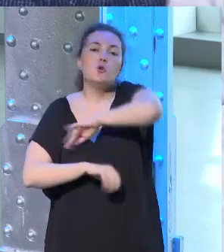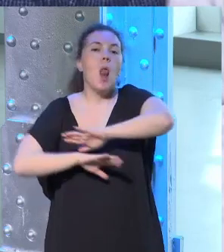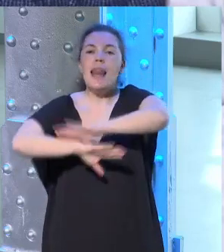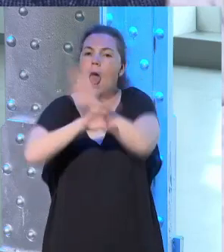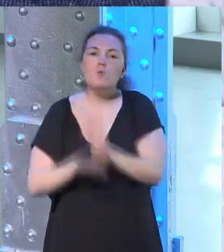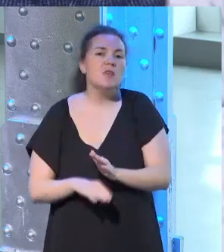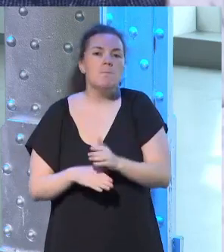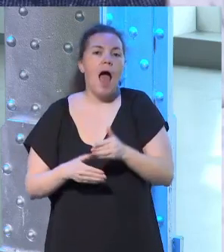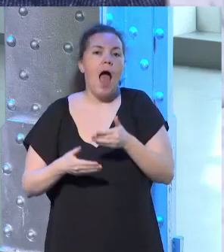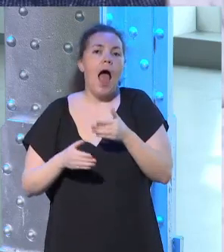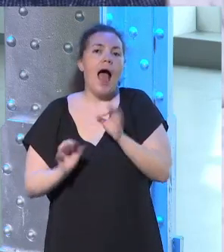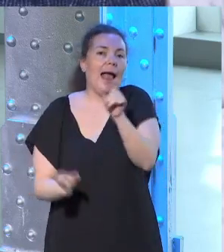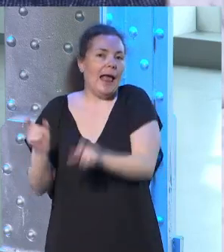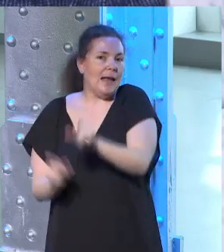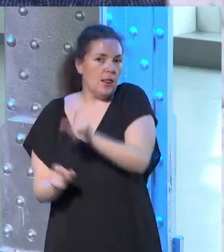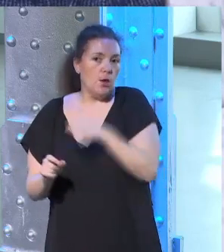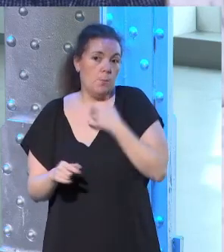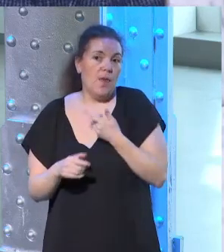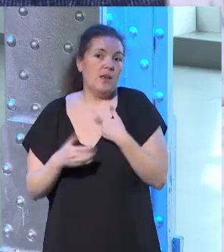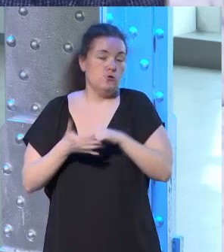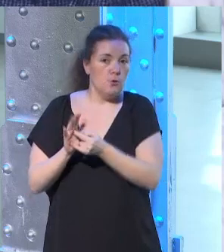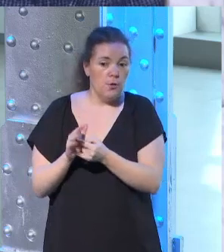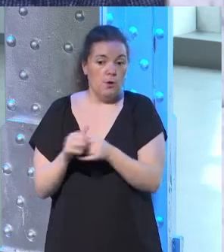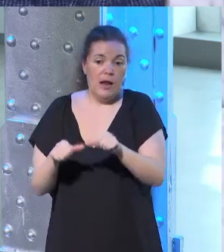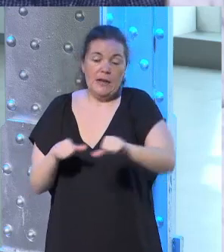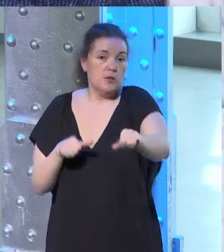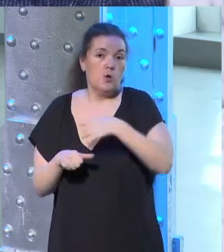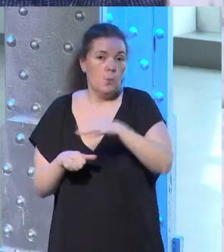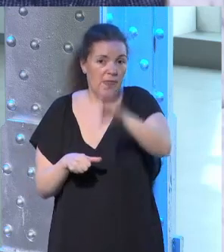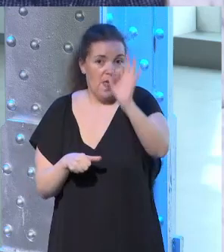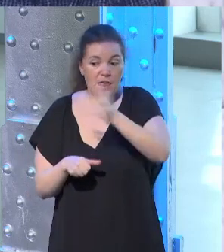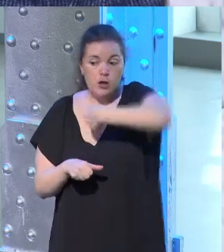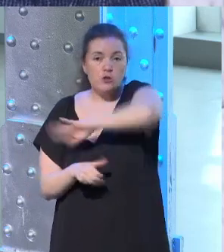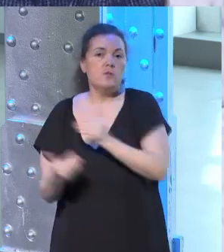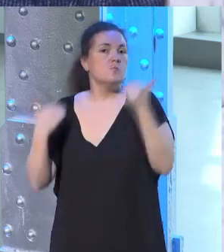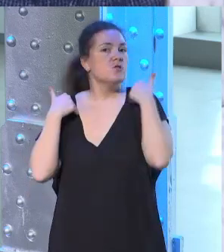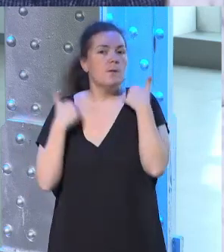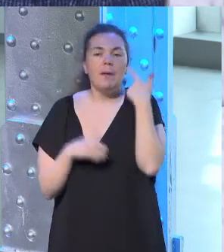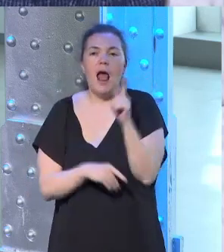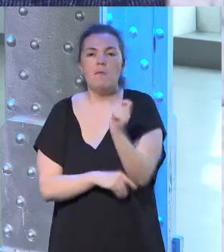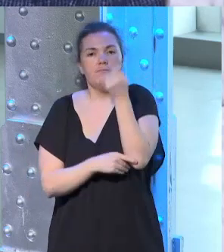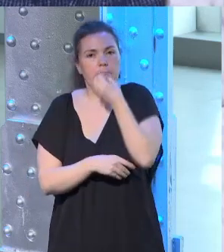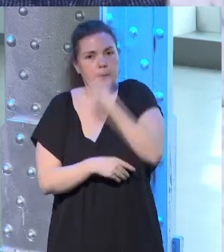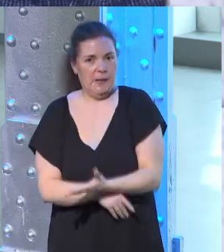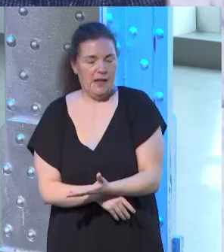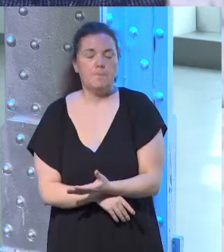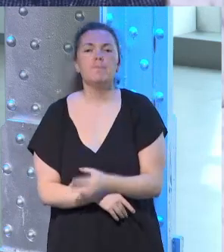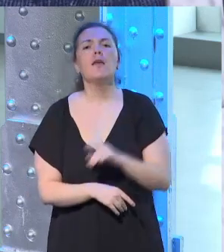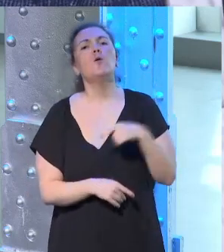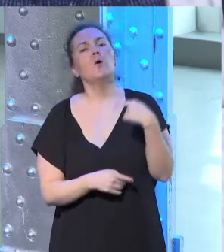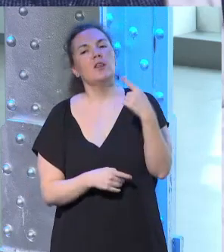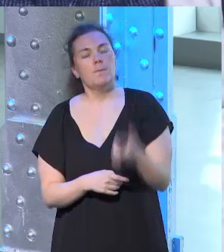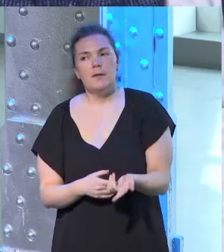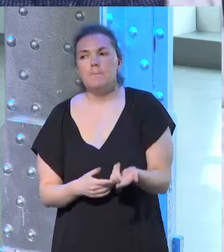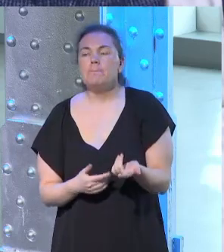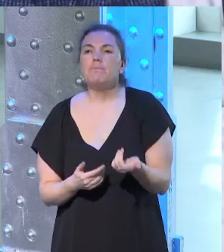Las próximas no van a poder decidir nada, y de nosotros depende no errar el tiro. Y luego, en la peculiaridad, claro, esto no